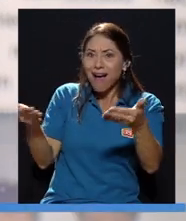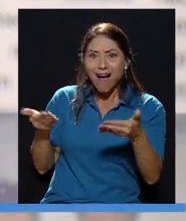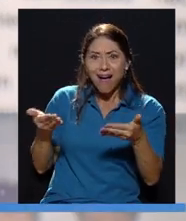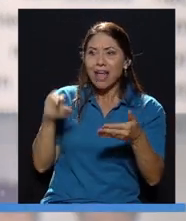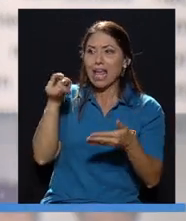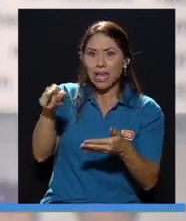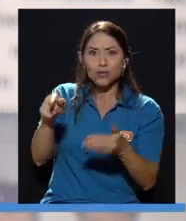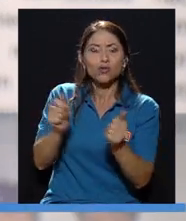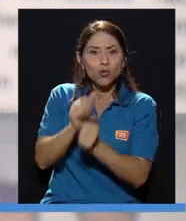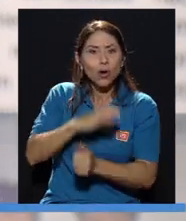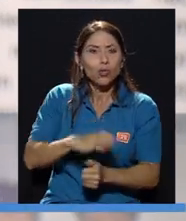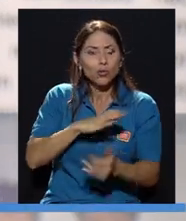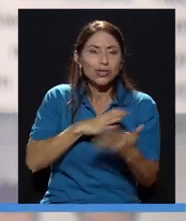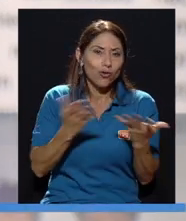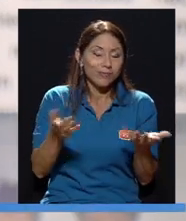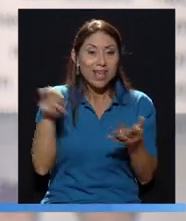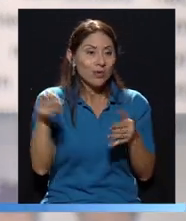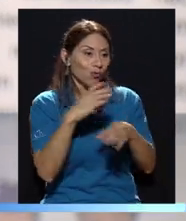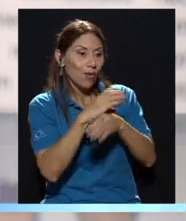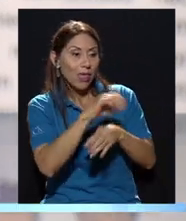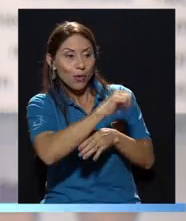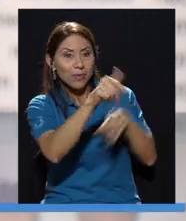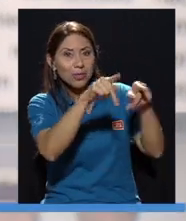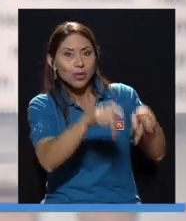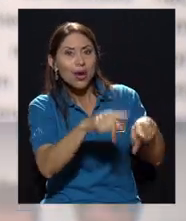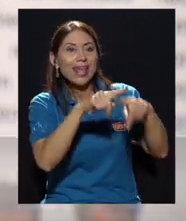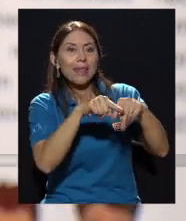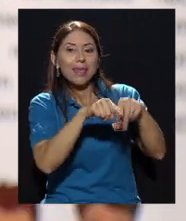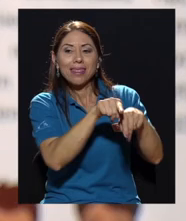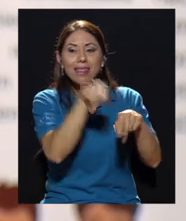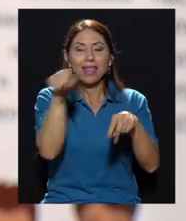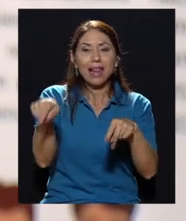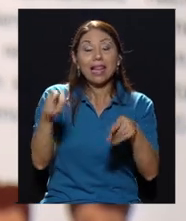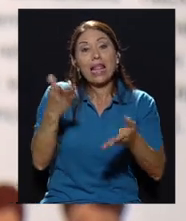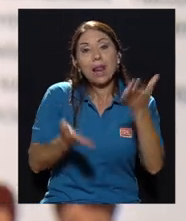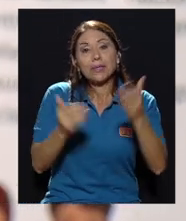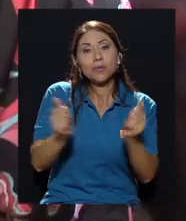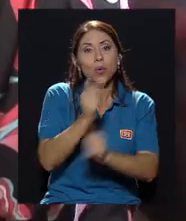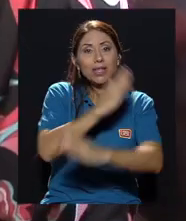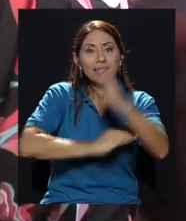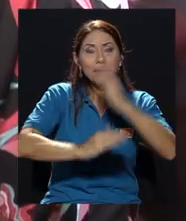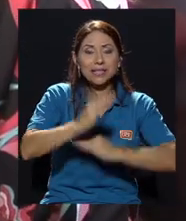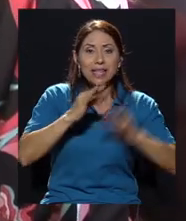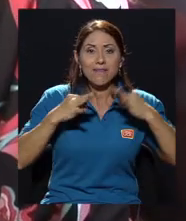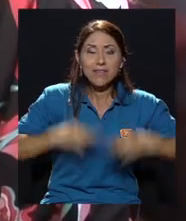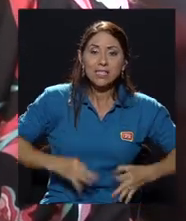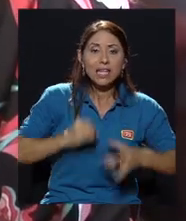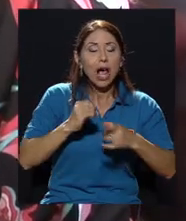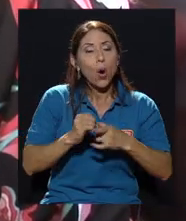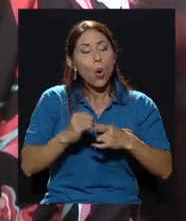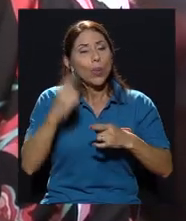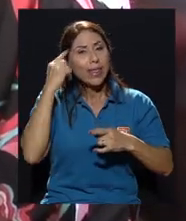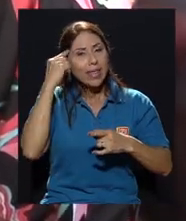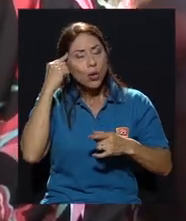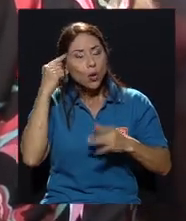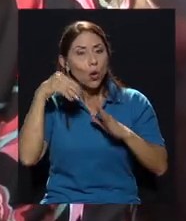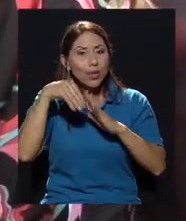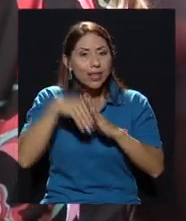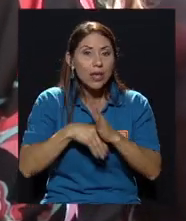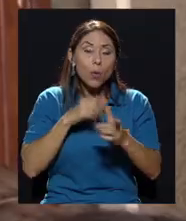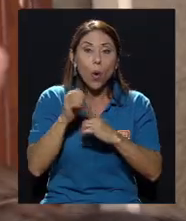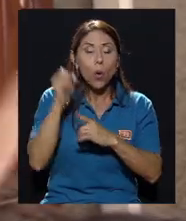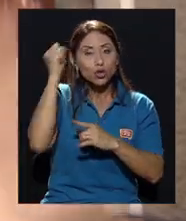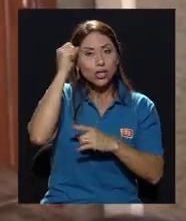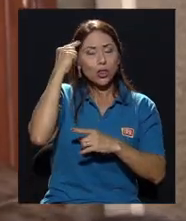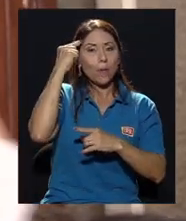alguna condición por la cual son dependientes. Puede ser dependencia funcional por discapacidad física, deterioro cognitivo o síndrome